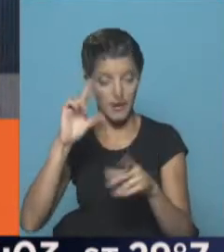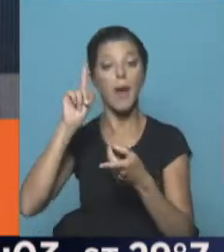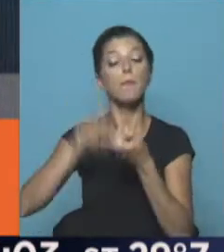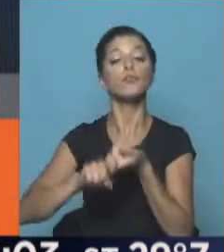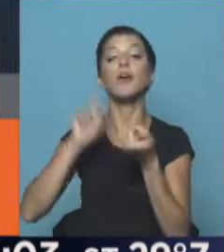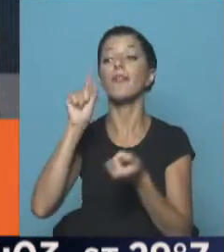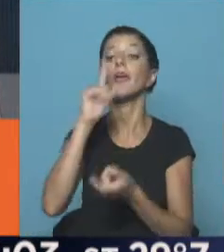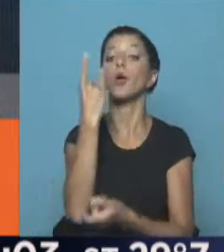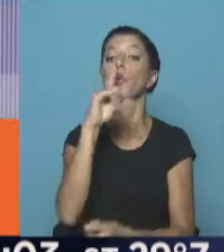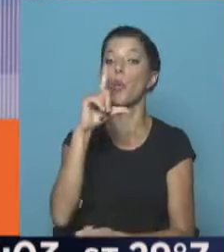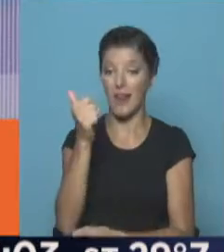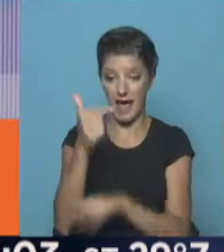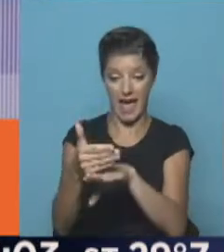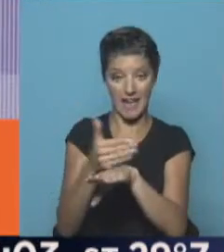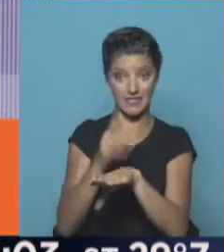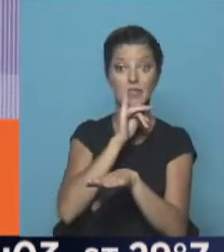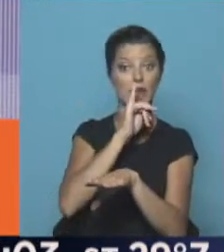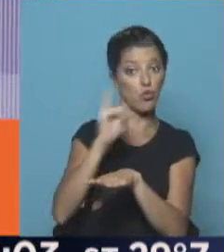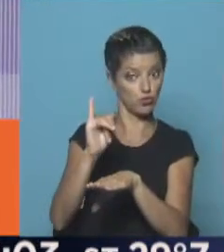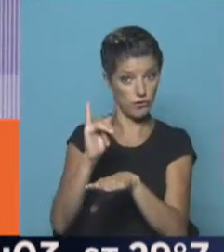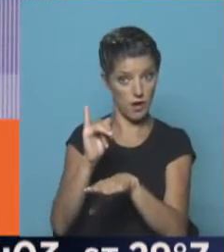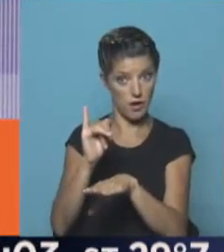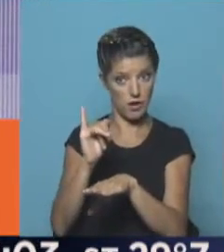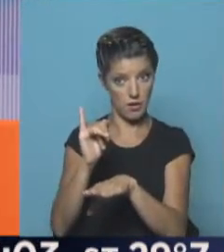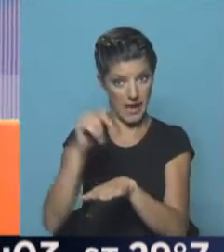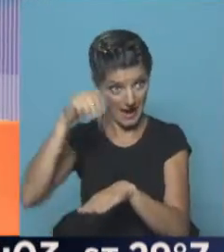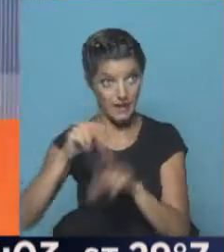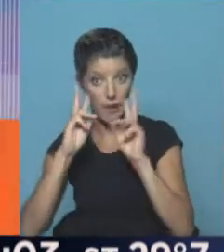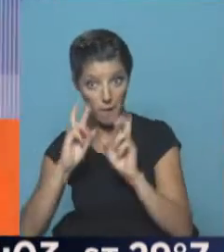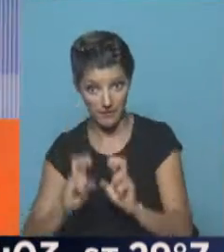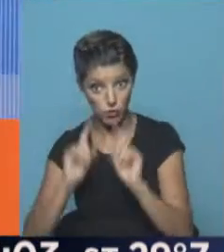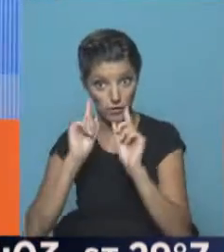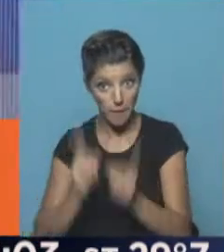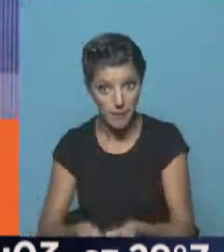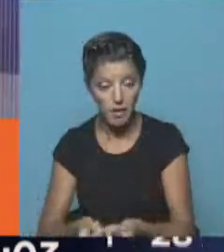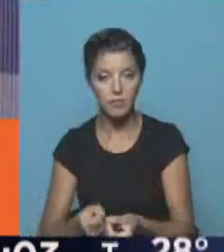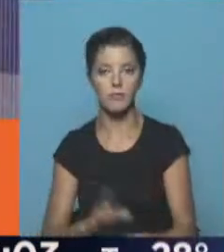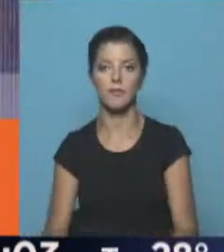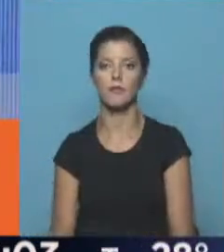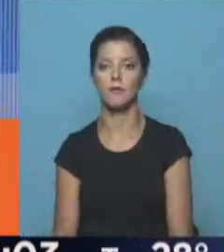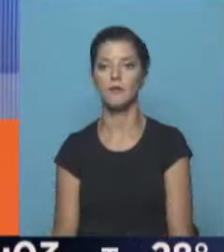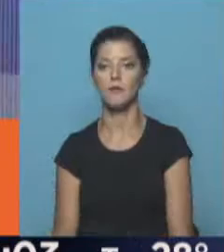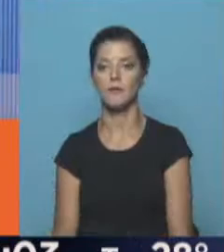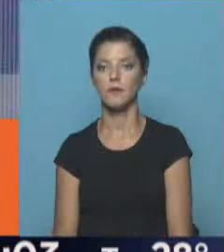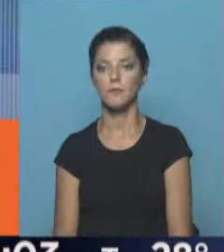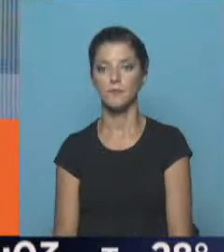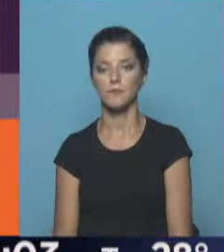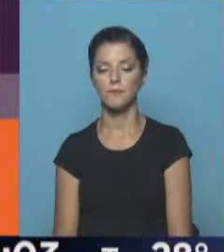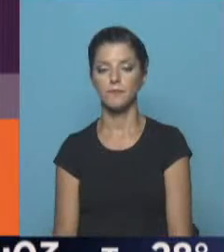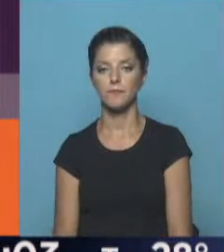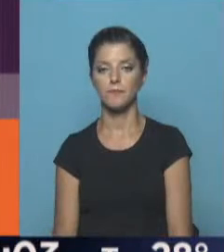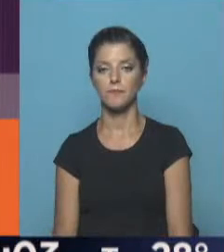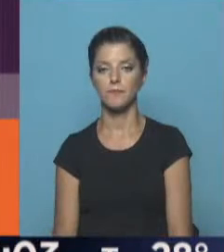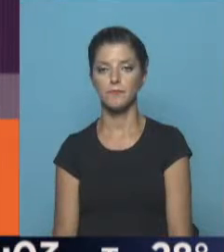fue denunciada en este caso a propósito de un departamento